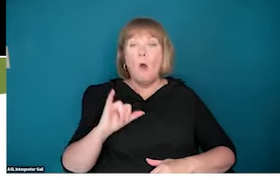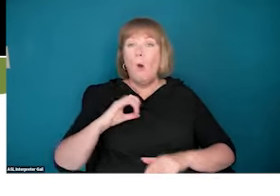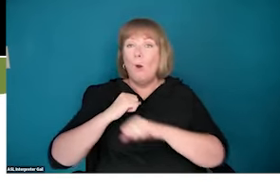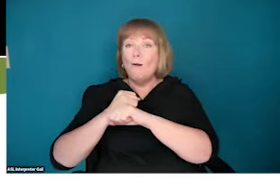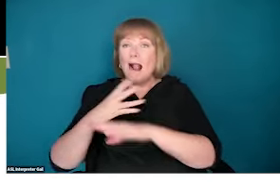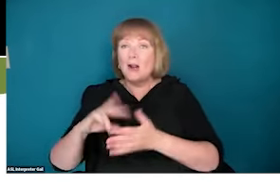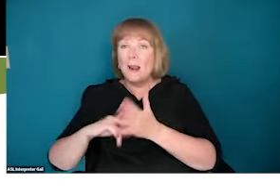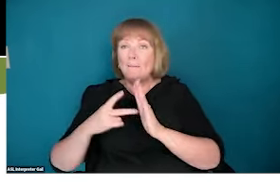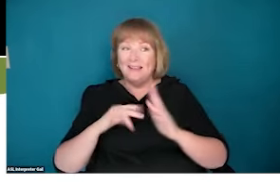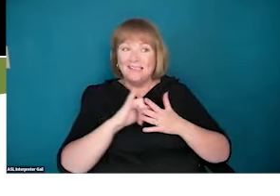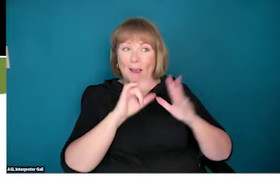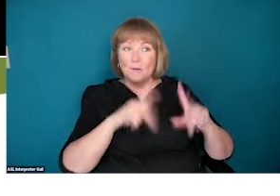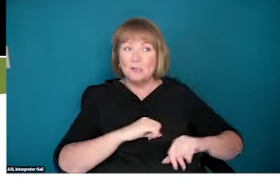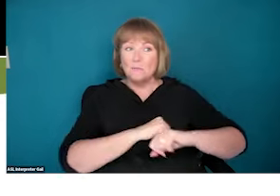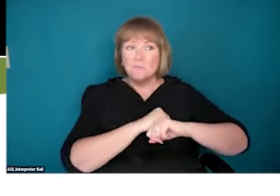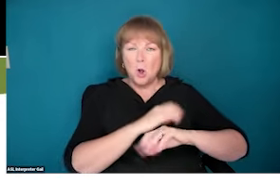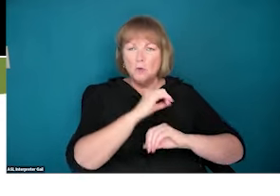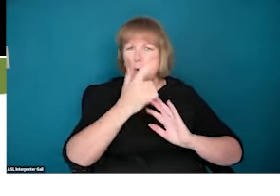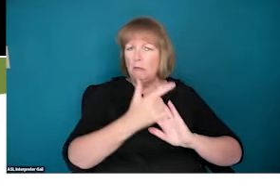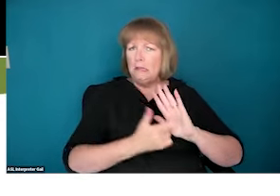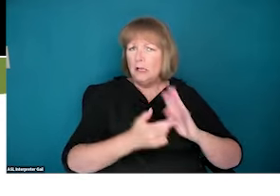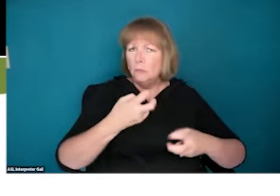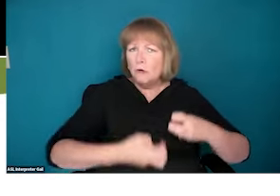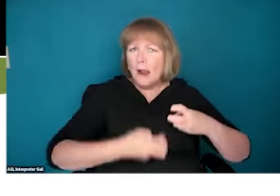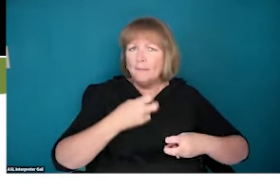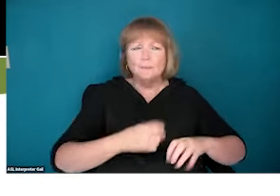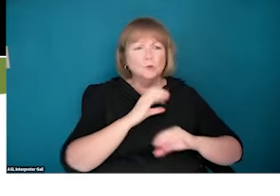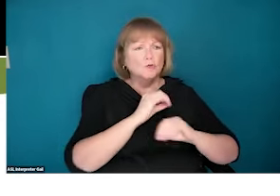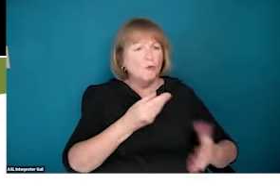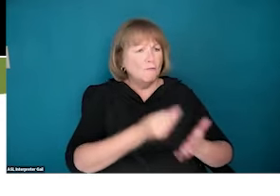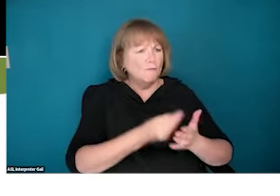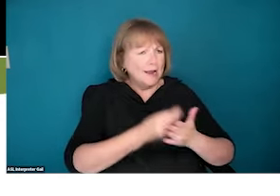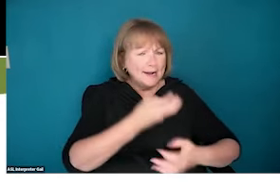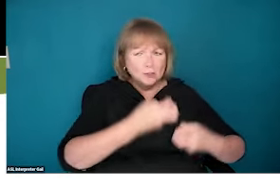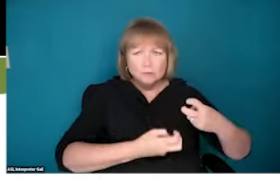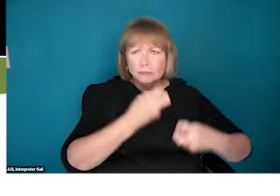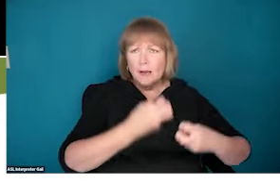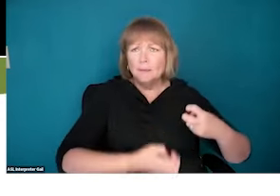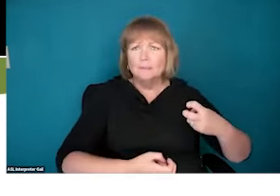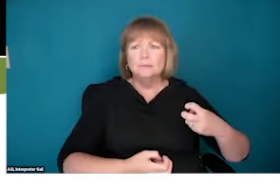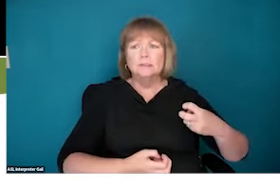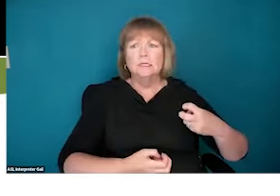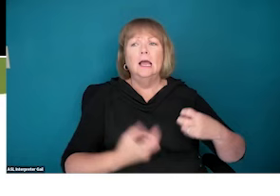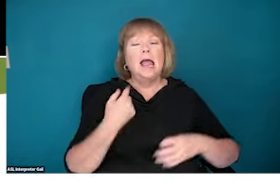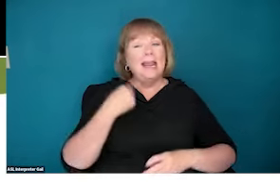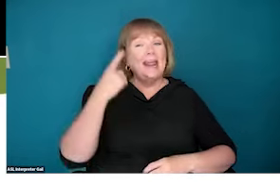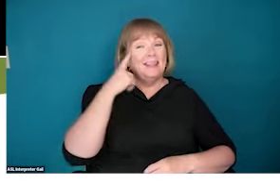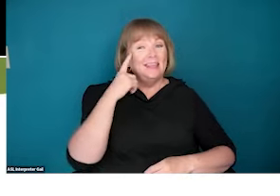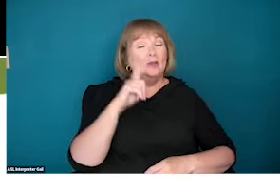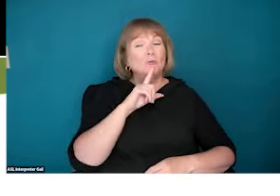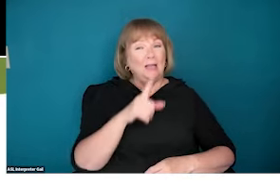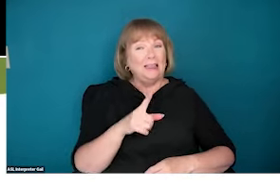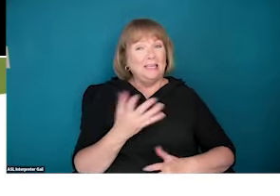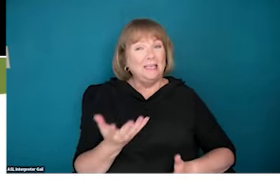con respecto a qué es una custodia, porque la custodia lo va a proteger de consecuencias legales o de consecuencias financieras o